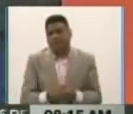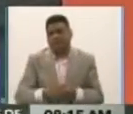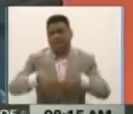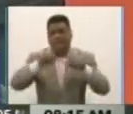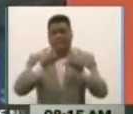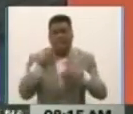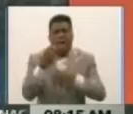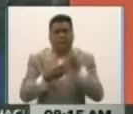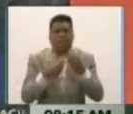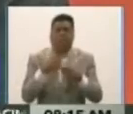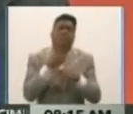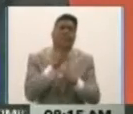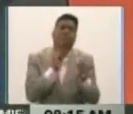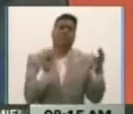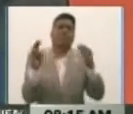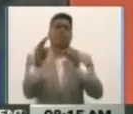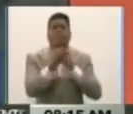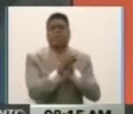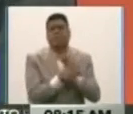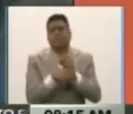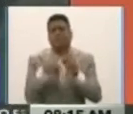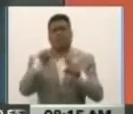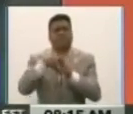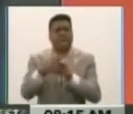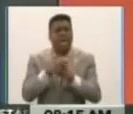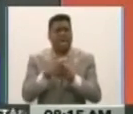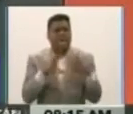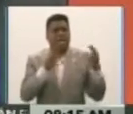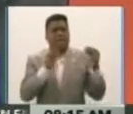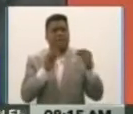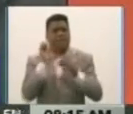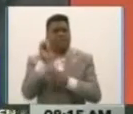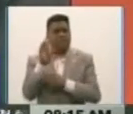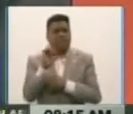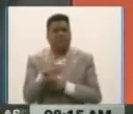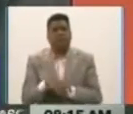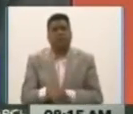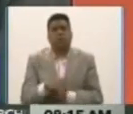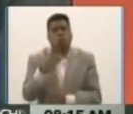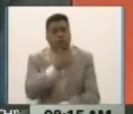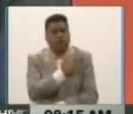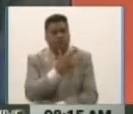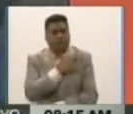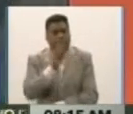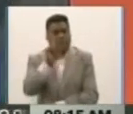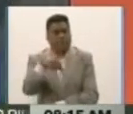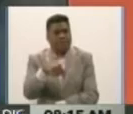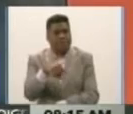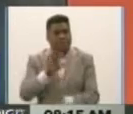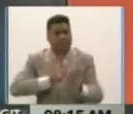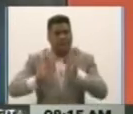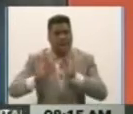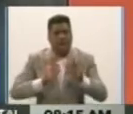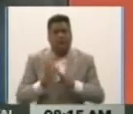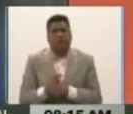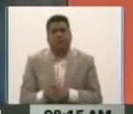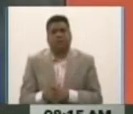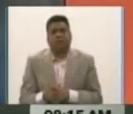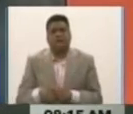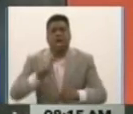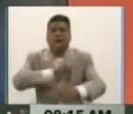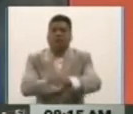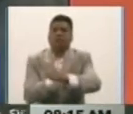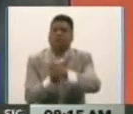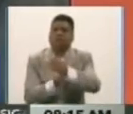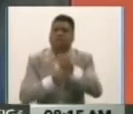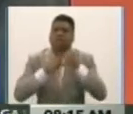algunos conversatorios, talleres, inclusive con UNEARTE. Es decir, que podemos fortalecer no